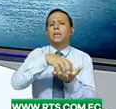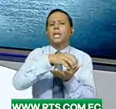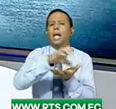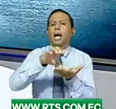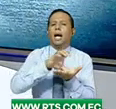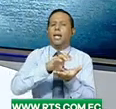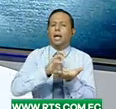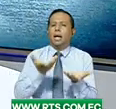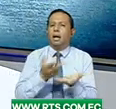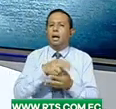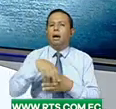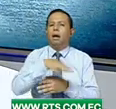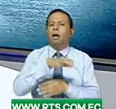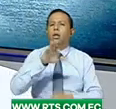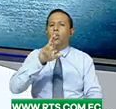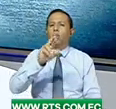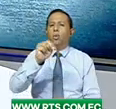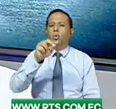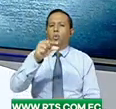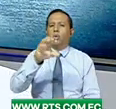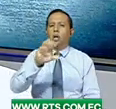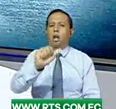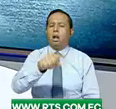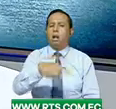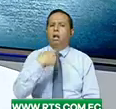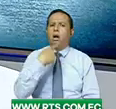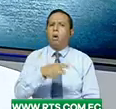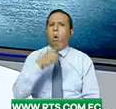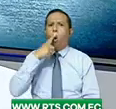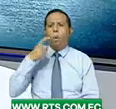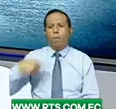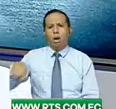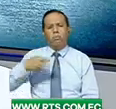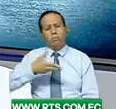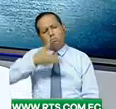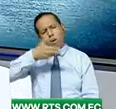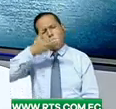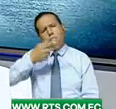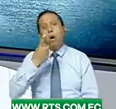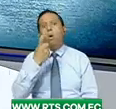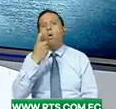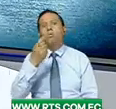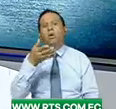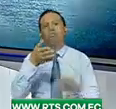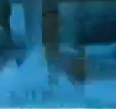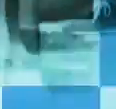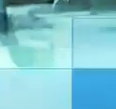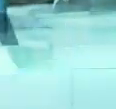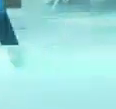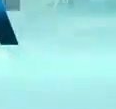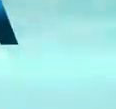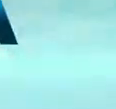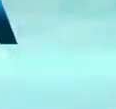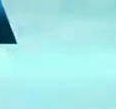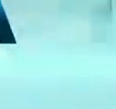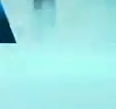habitantes de ese cantón, los sicarios les propinaron 11 disparos. Enseguida los detalles.